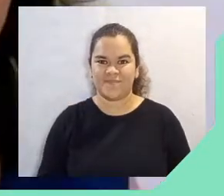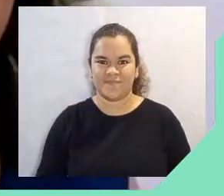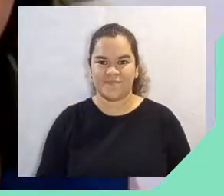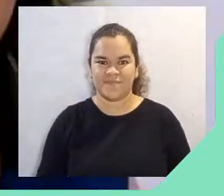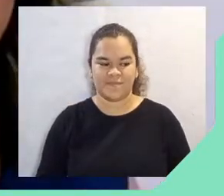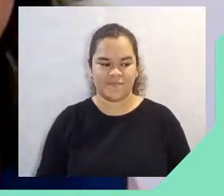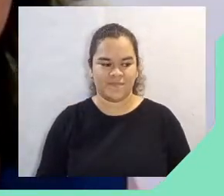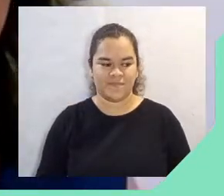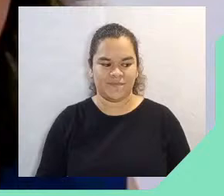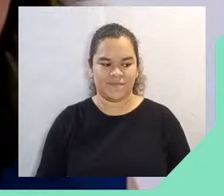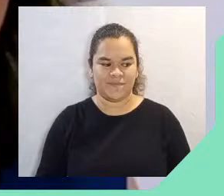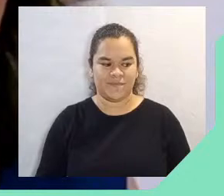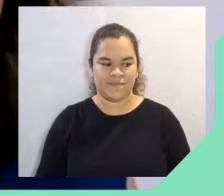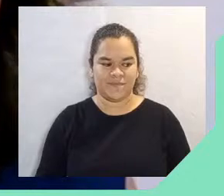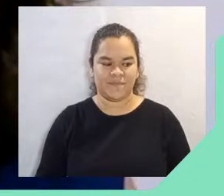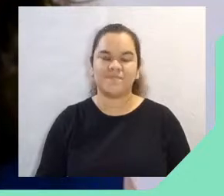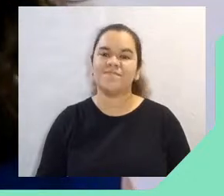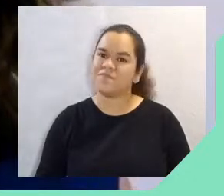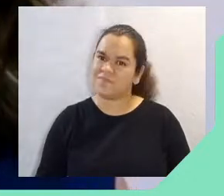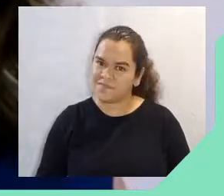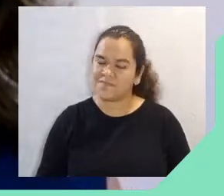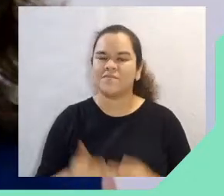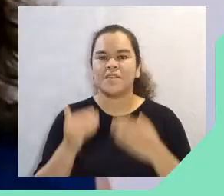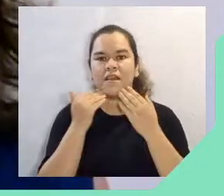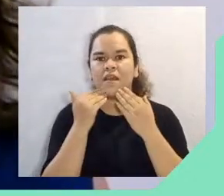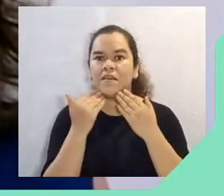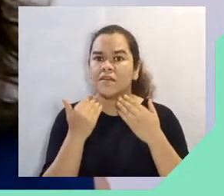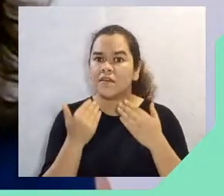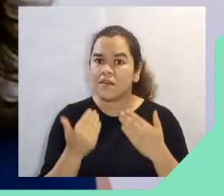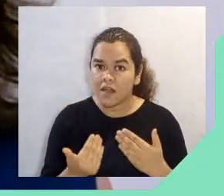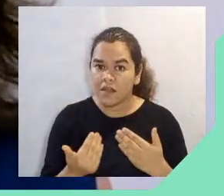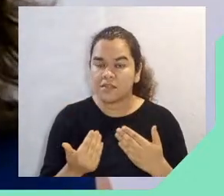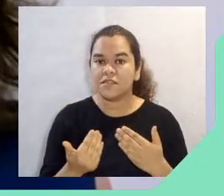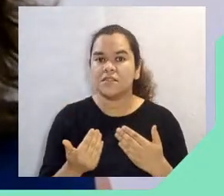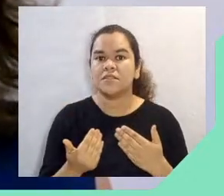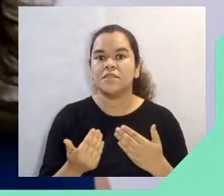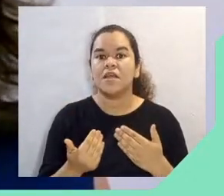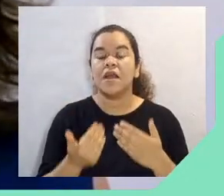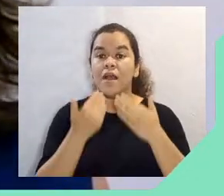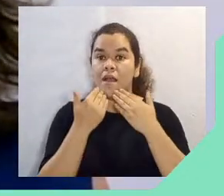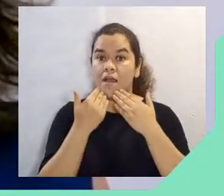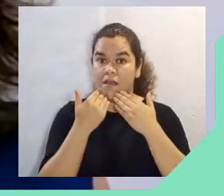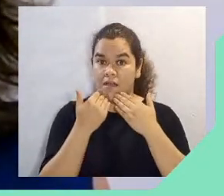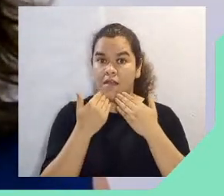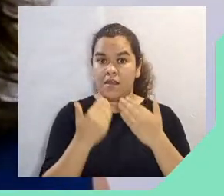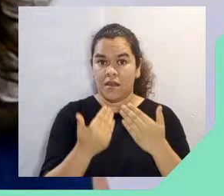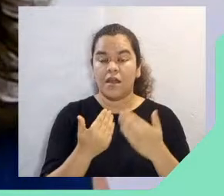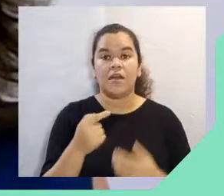Bueno, muchas gracias, Cari. Gracias por la compañía.